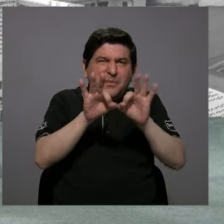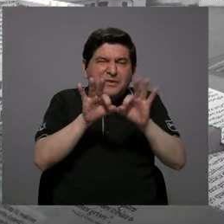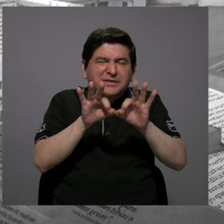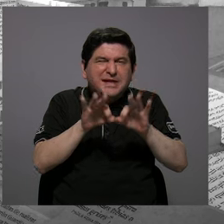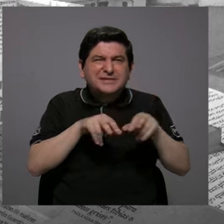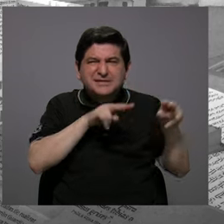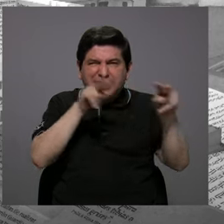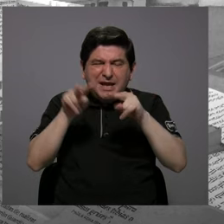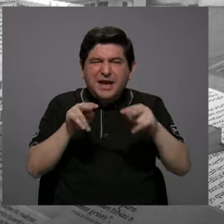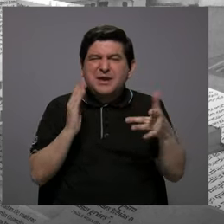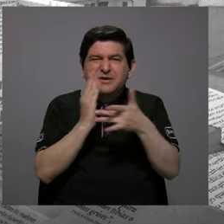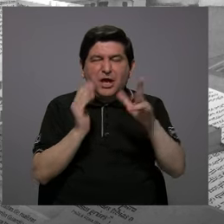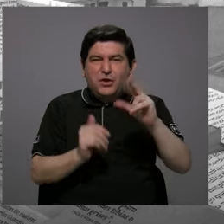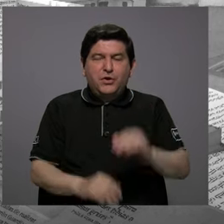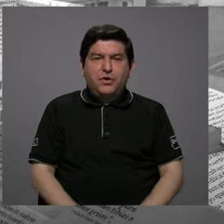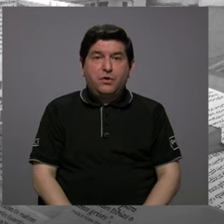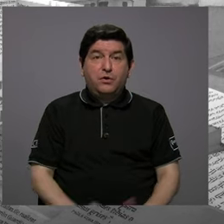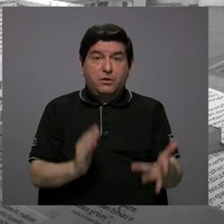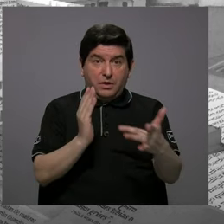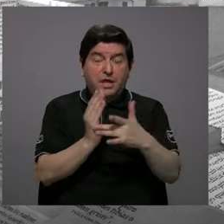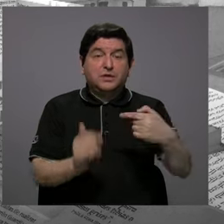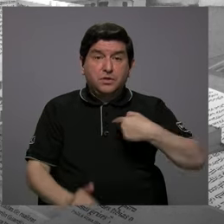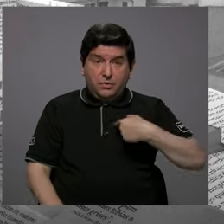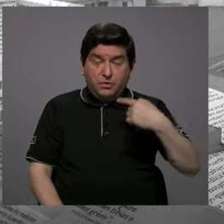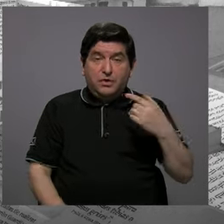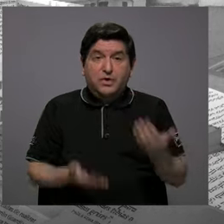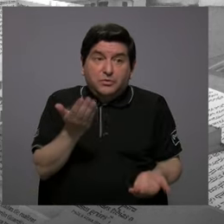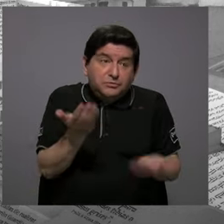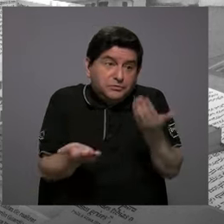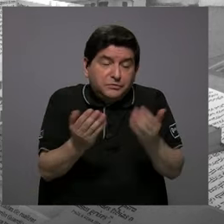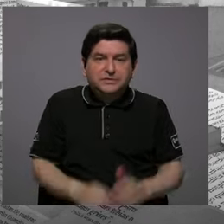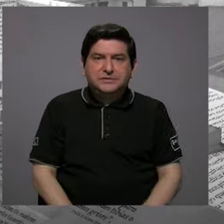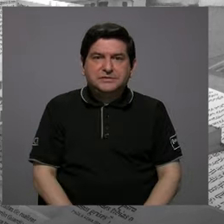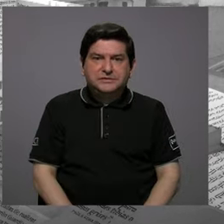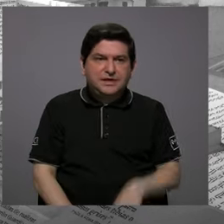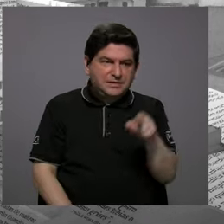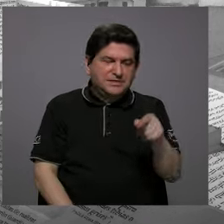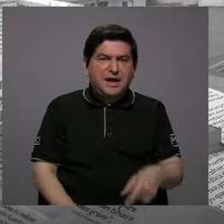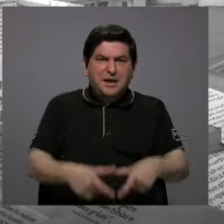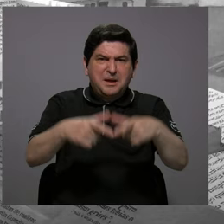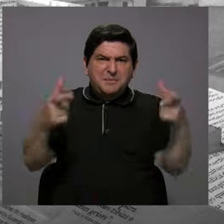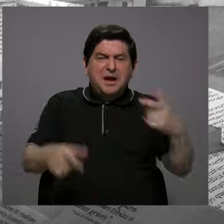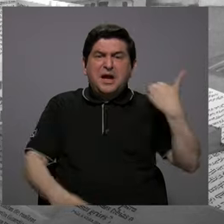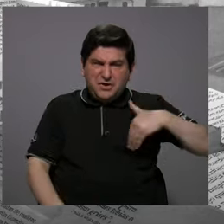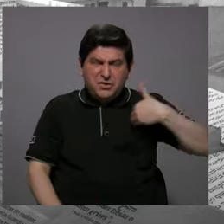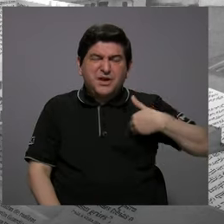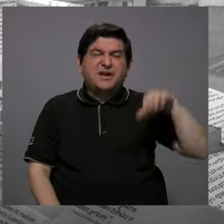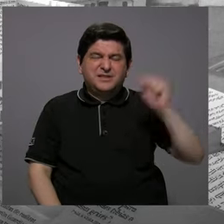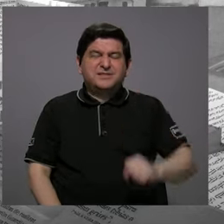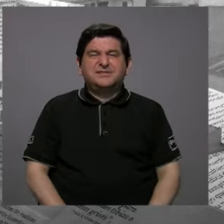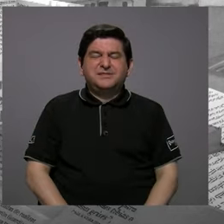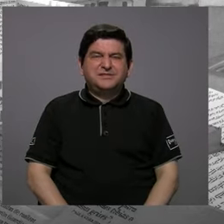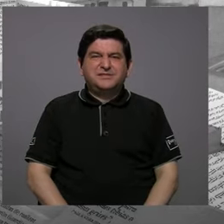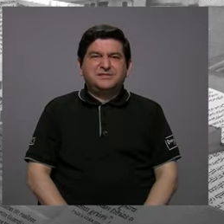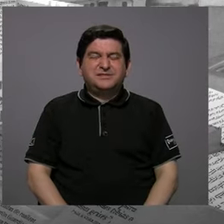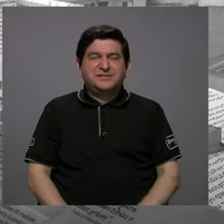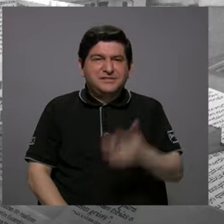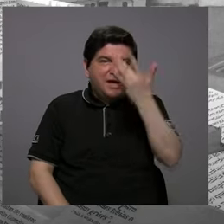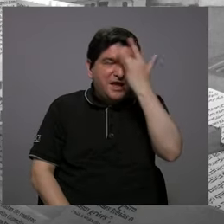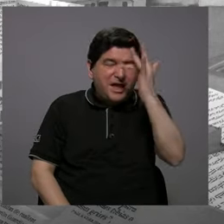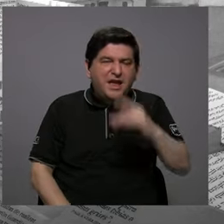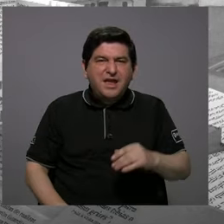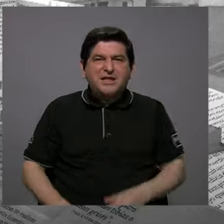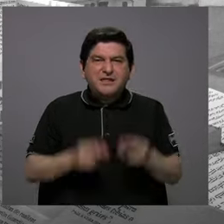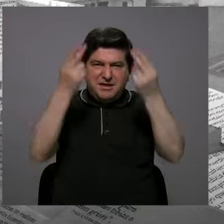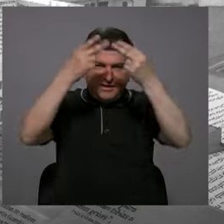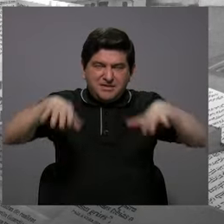no bueno tecnología uno pone ahí la mayoría son la mayoría los creadores de la Inteligencia artificial